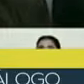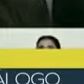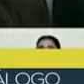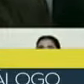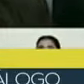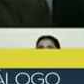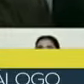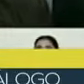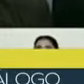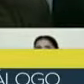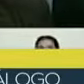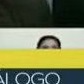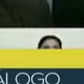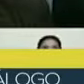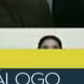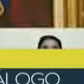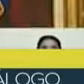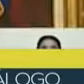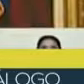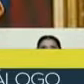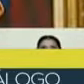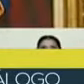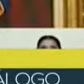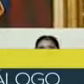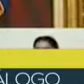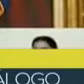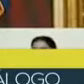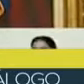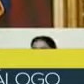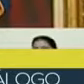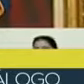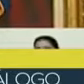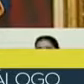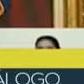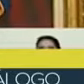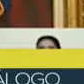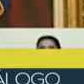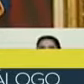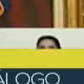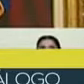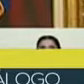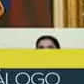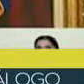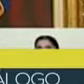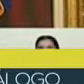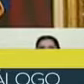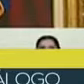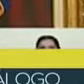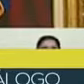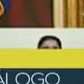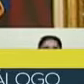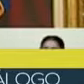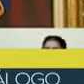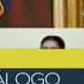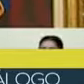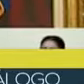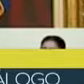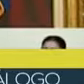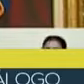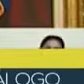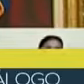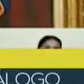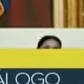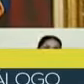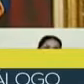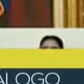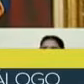como potencia actúe para el bien de la humanidad y no que actúe como imperio. El tiempo de los imperios tiene que